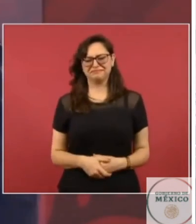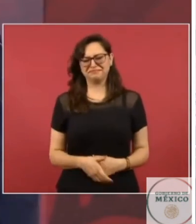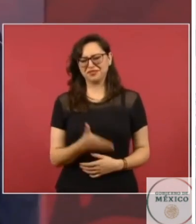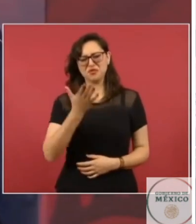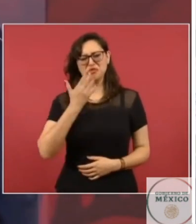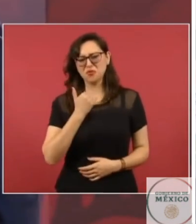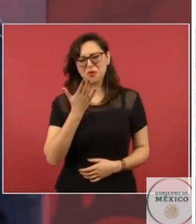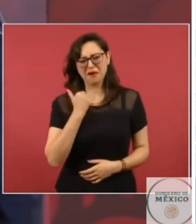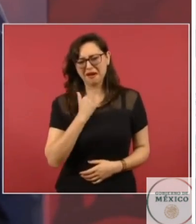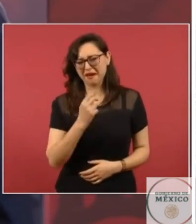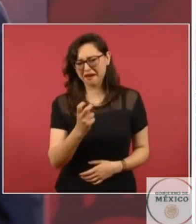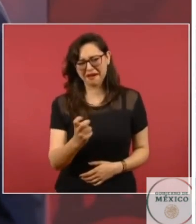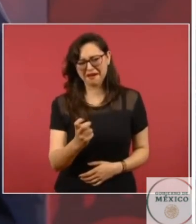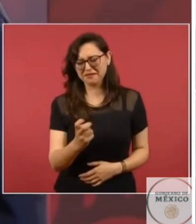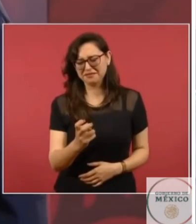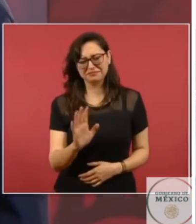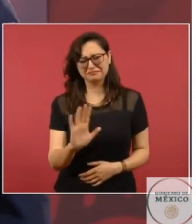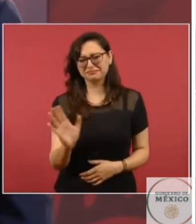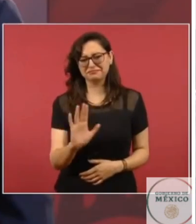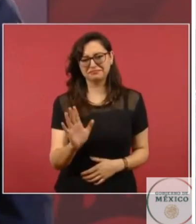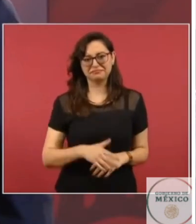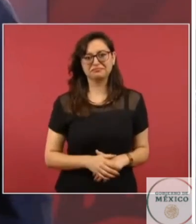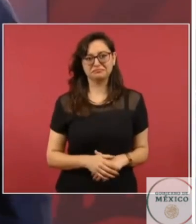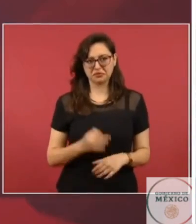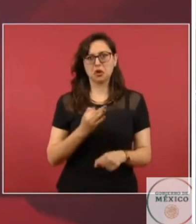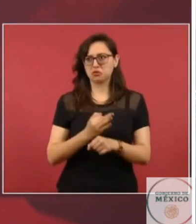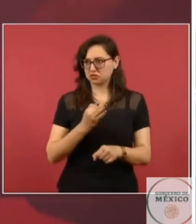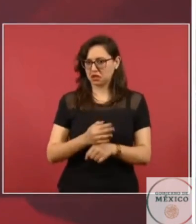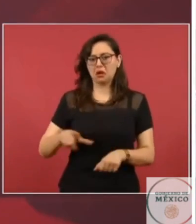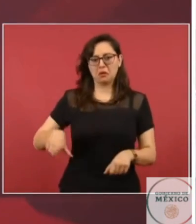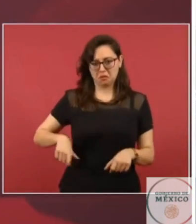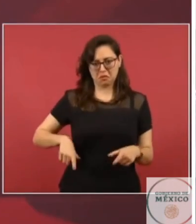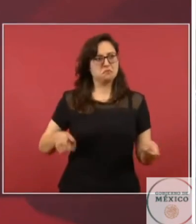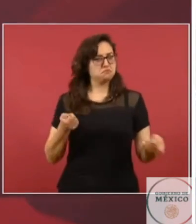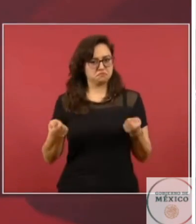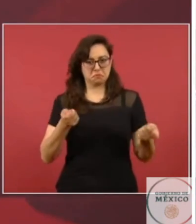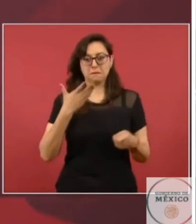así, no estaría el peso tan fuerte